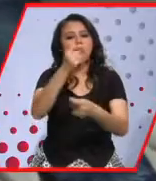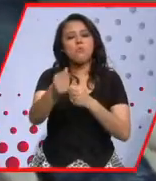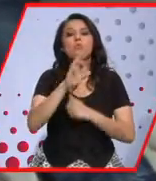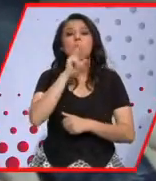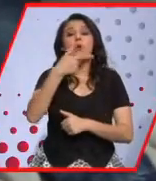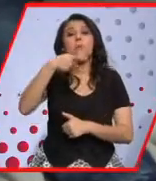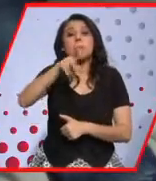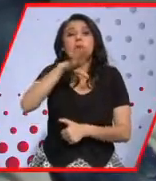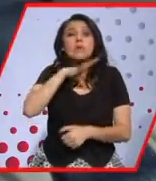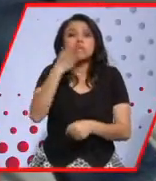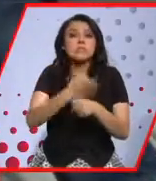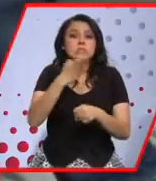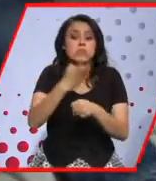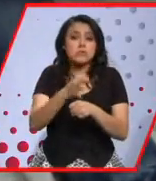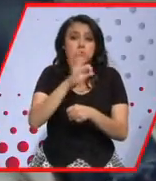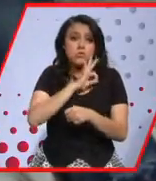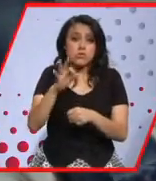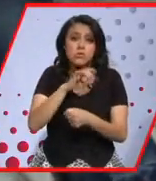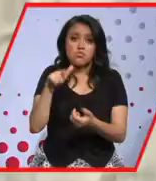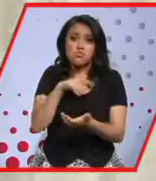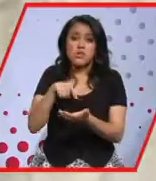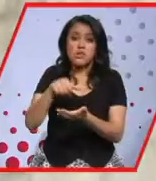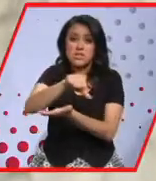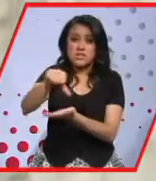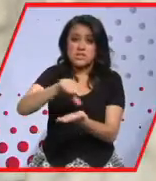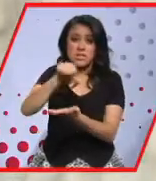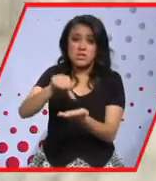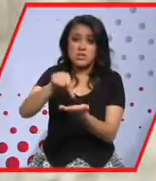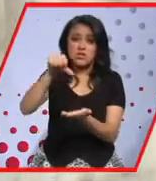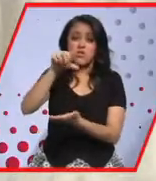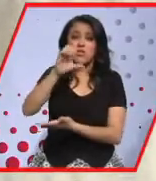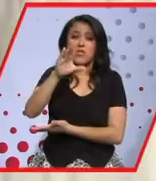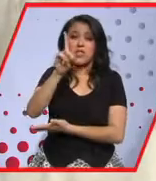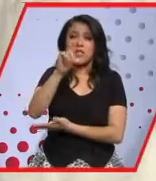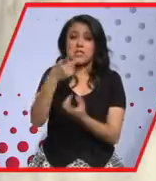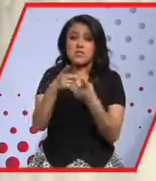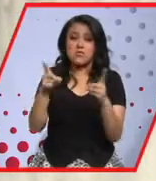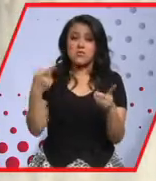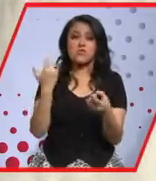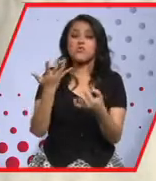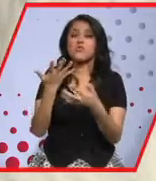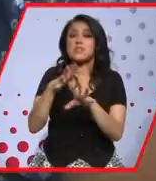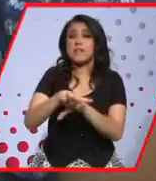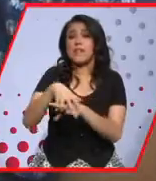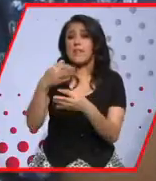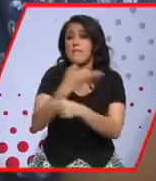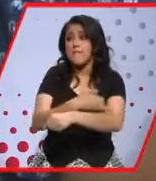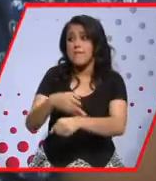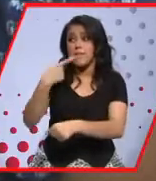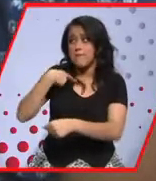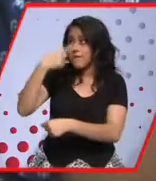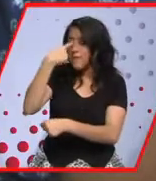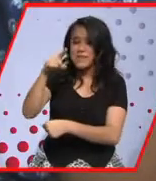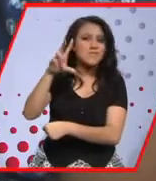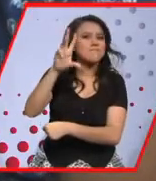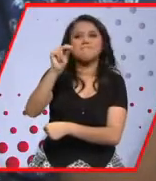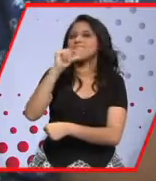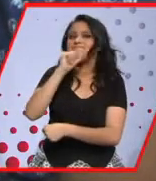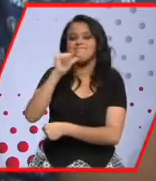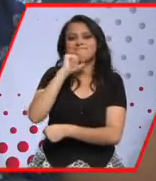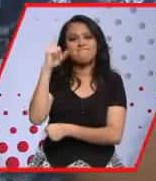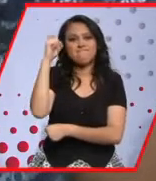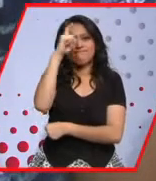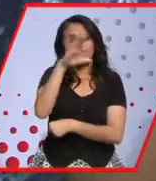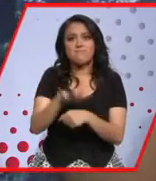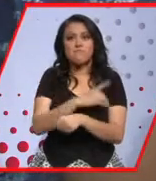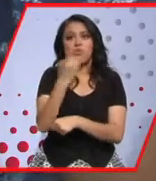el trayecto para llegar al Centro del Desarrollo Integral de Familia, donde lo atienden, no es sencillo. Sí me cuesta un poquito de trabajo porque